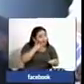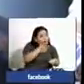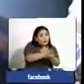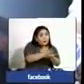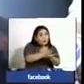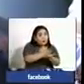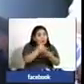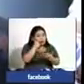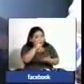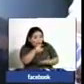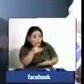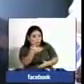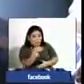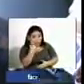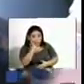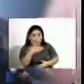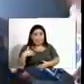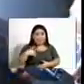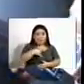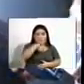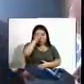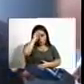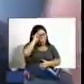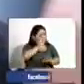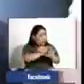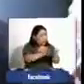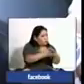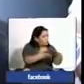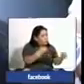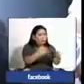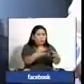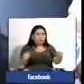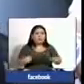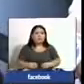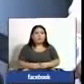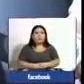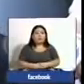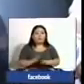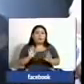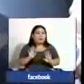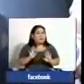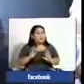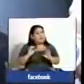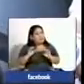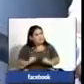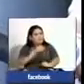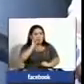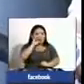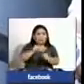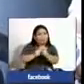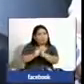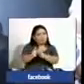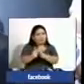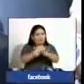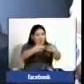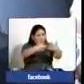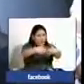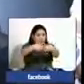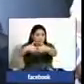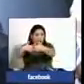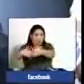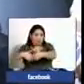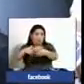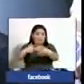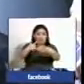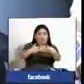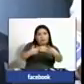ya interviene el Ministerio de Trabajo, han solventado la situación. La mayoría, podría decir, que estaban vulnerando los derechos,